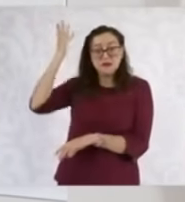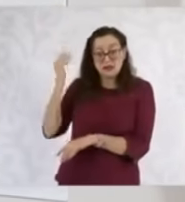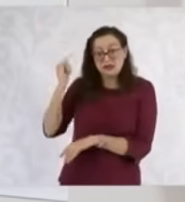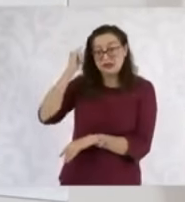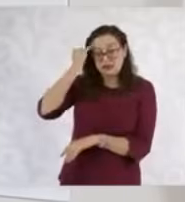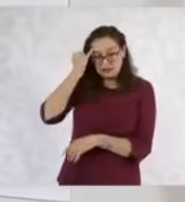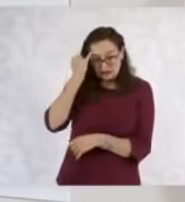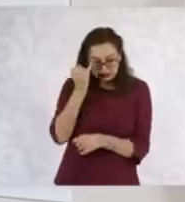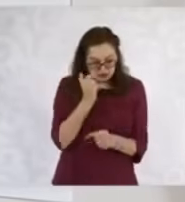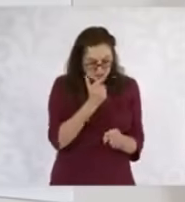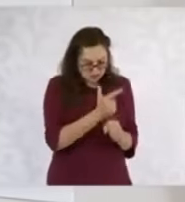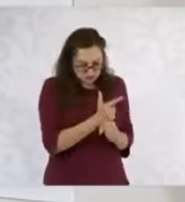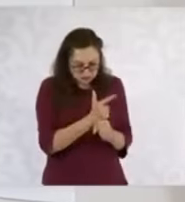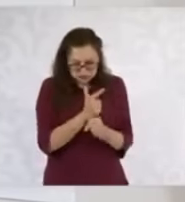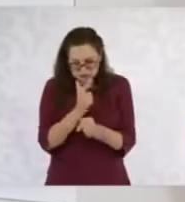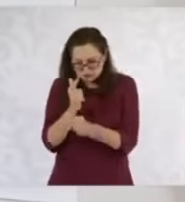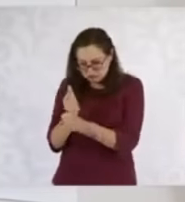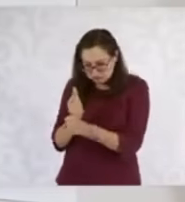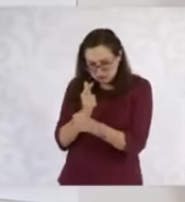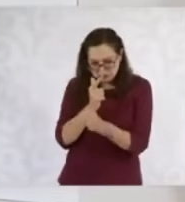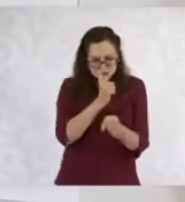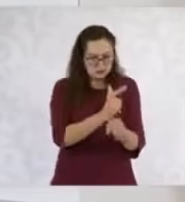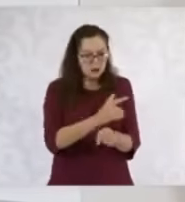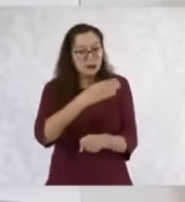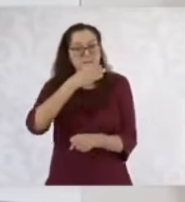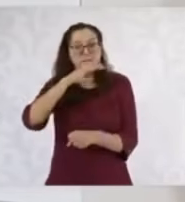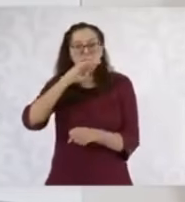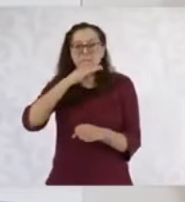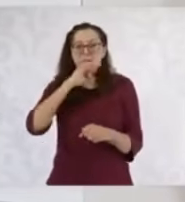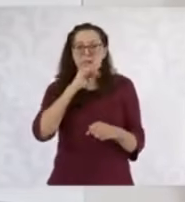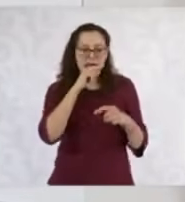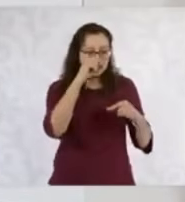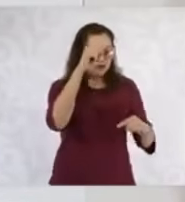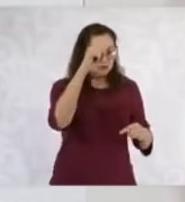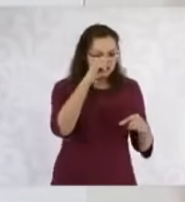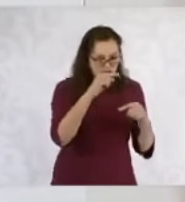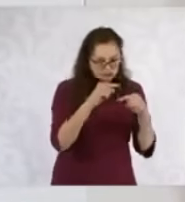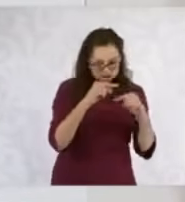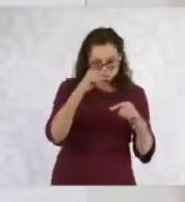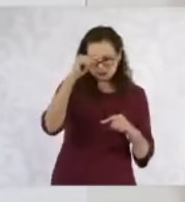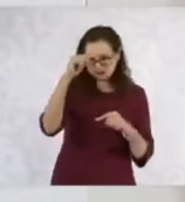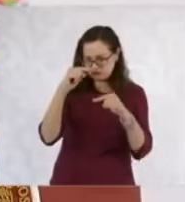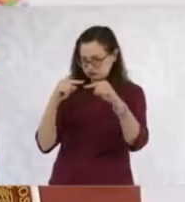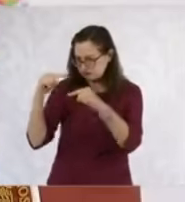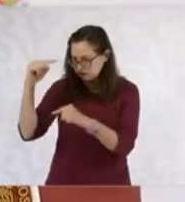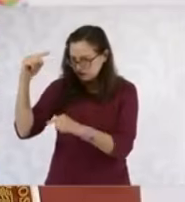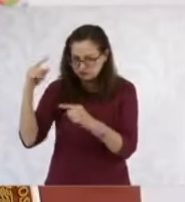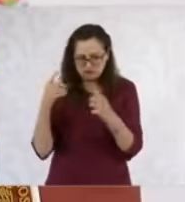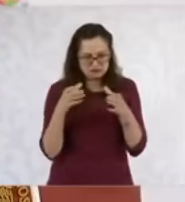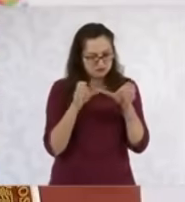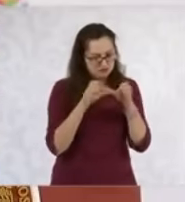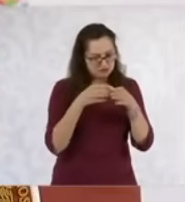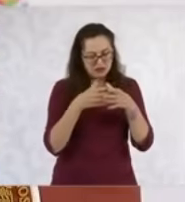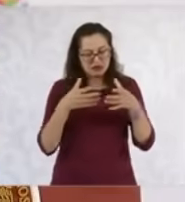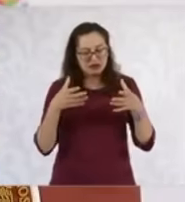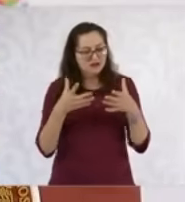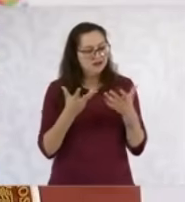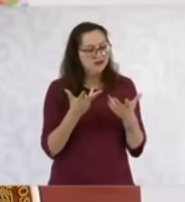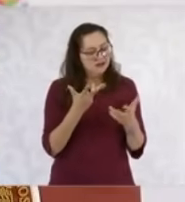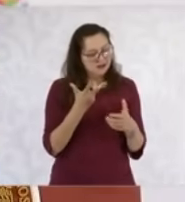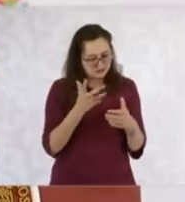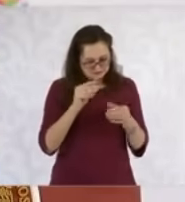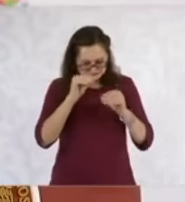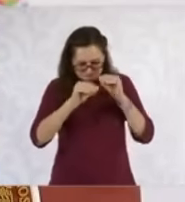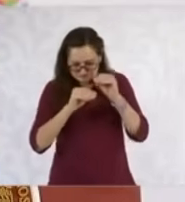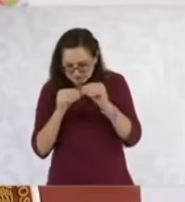de las grandes civilizaciones de México, que fueron domesticando esta